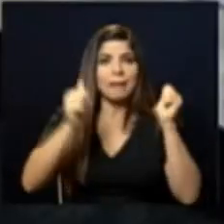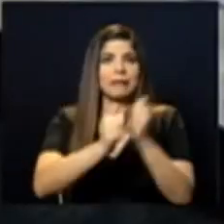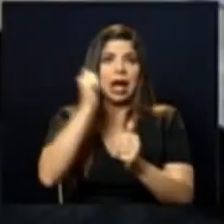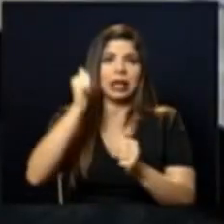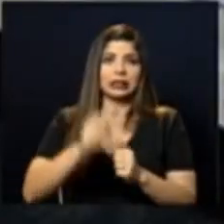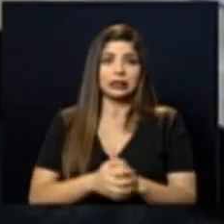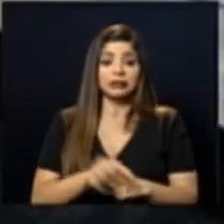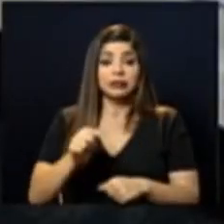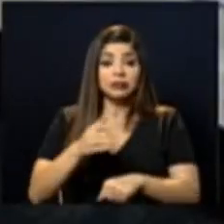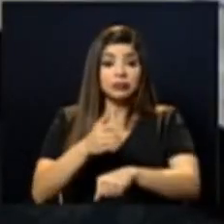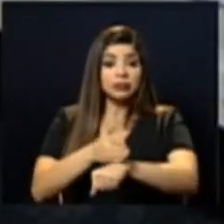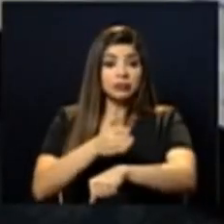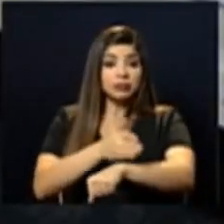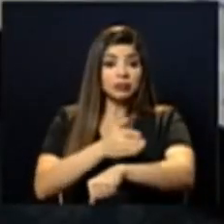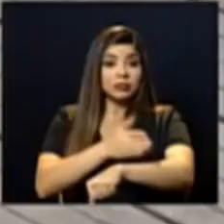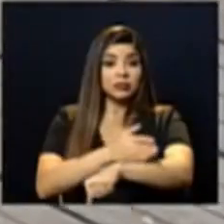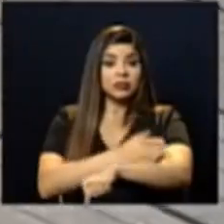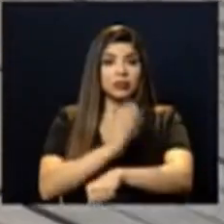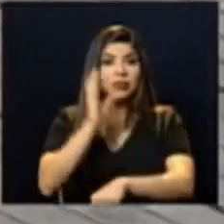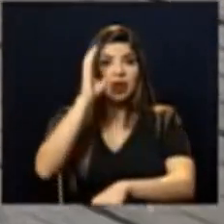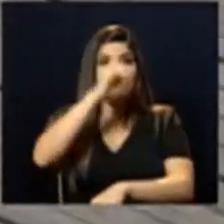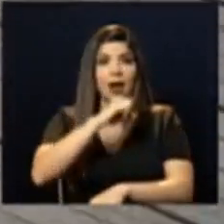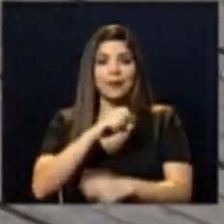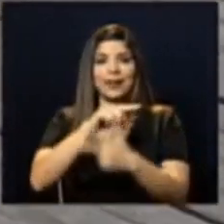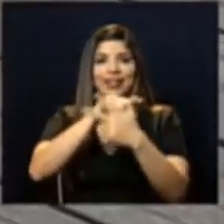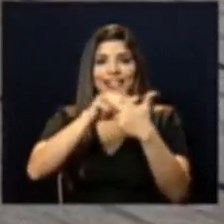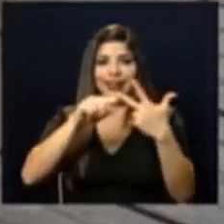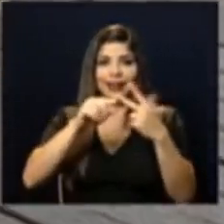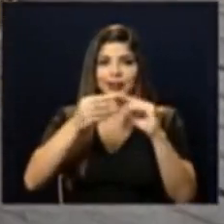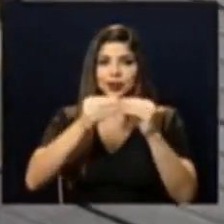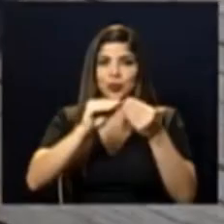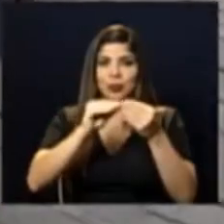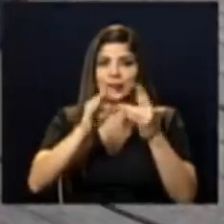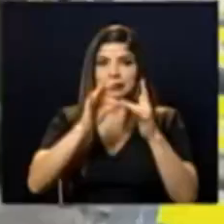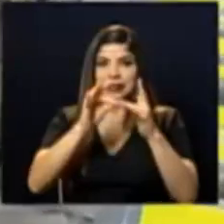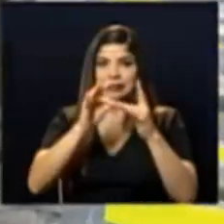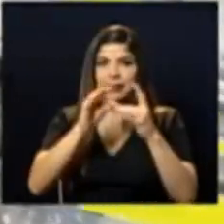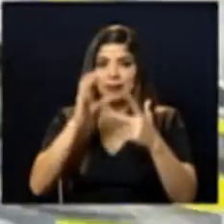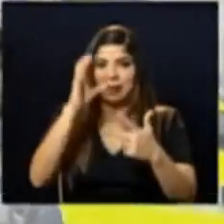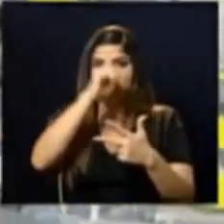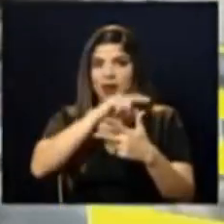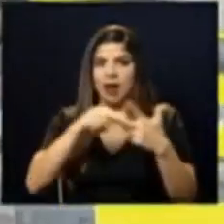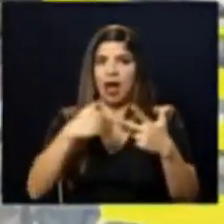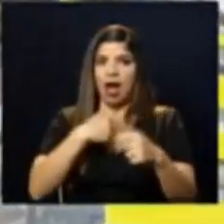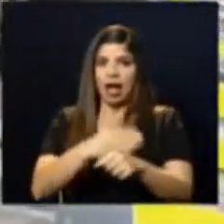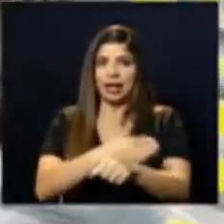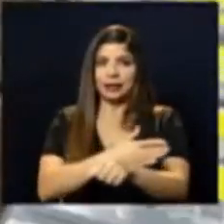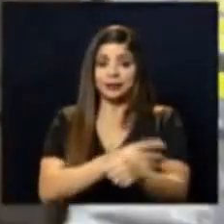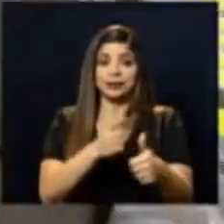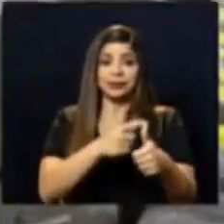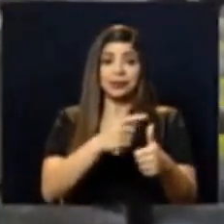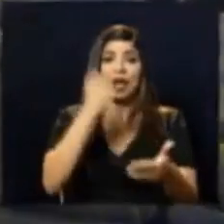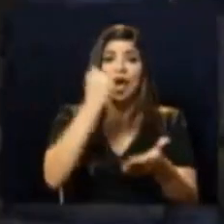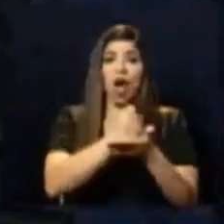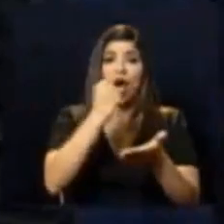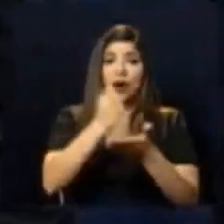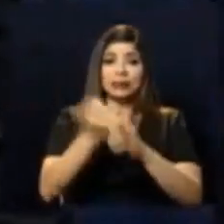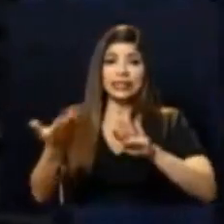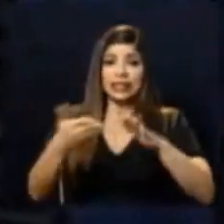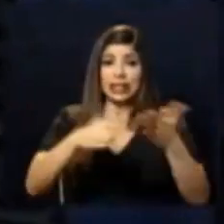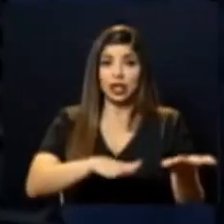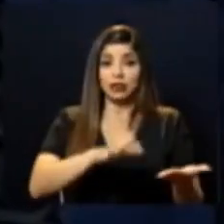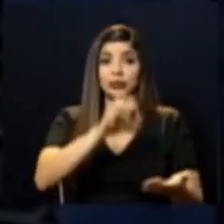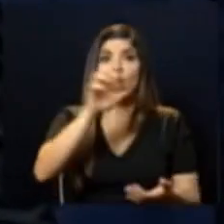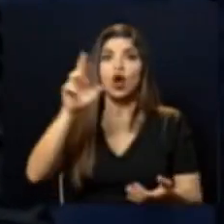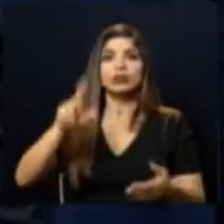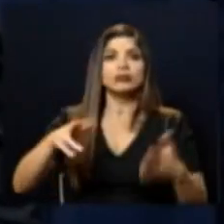El progreso se evidencia en tres indicadores fundamentales. En materia de homicidios, Costa